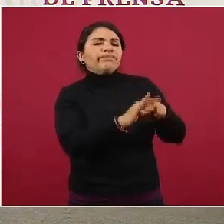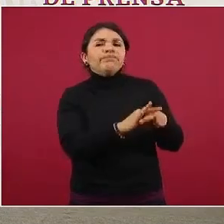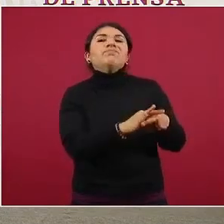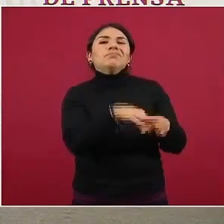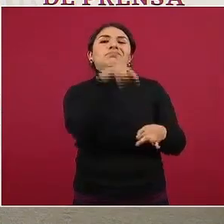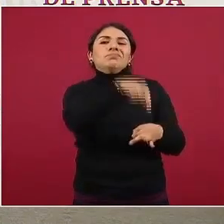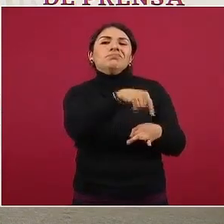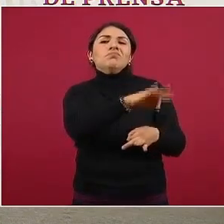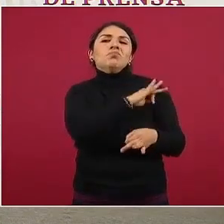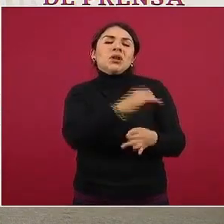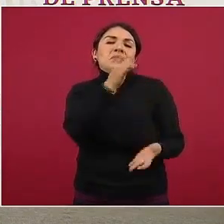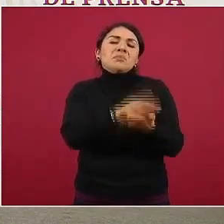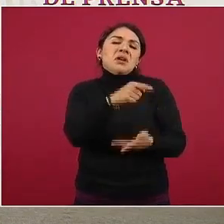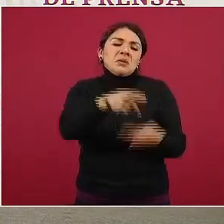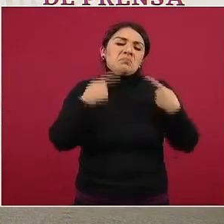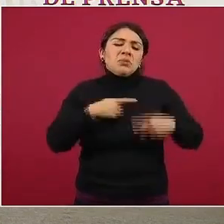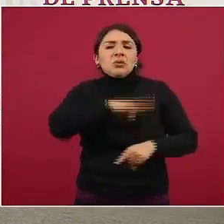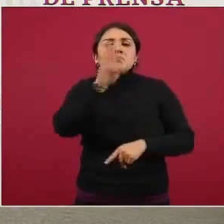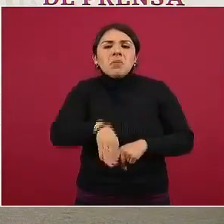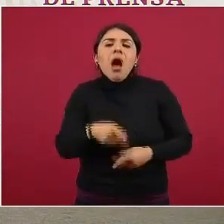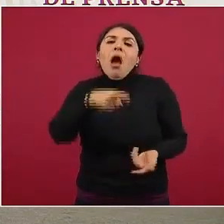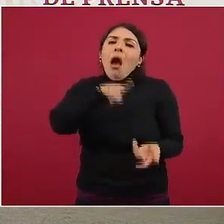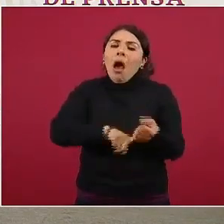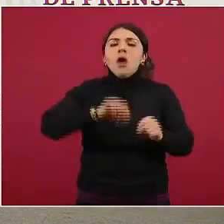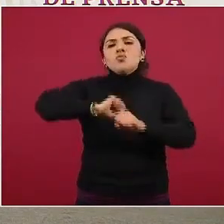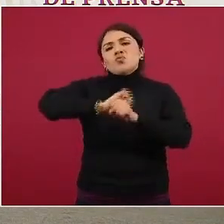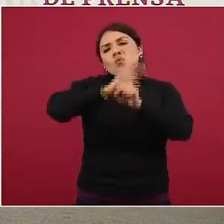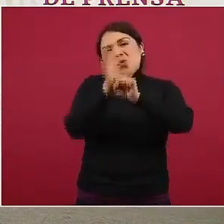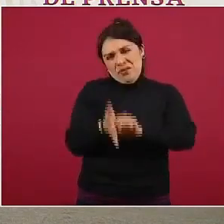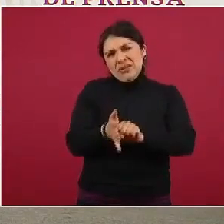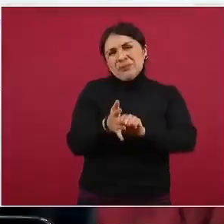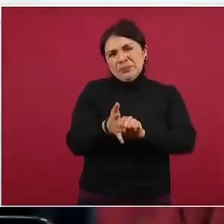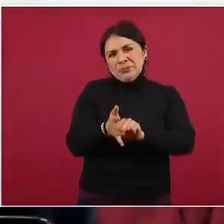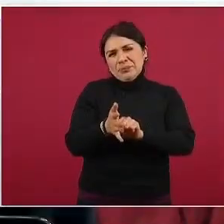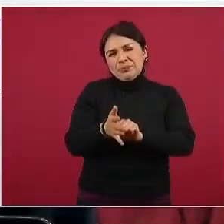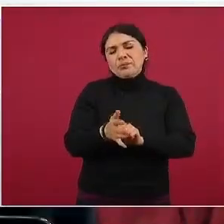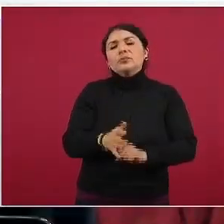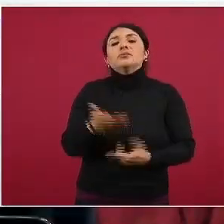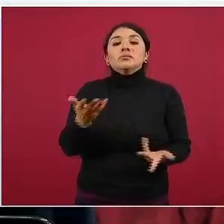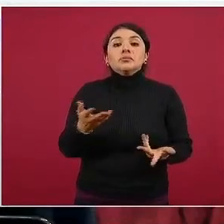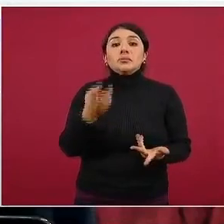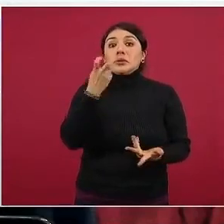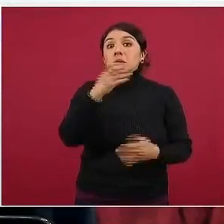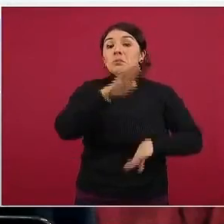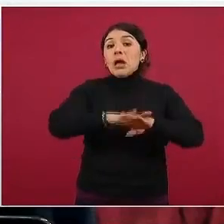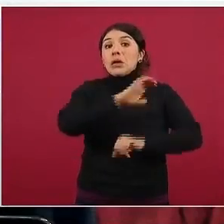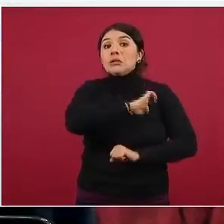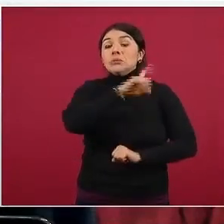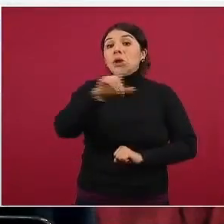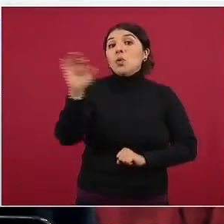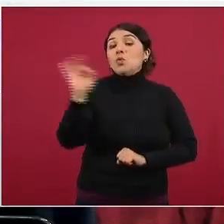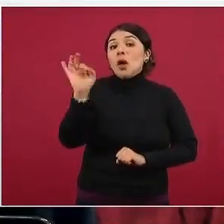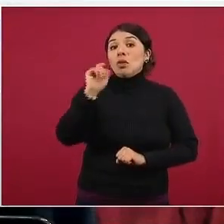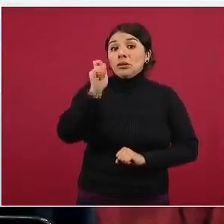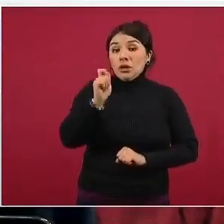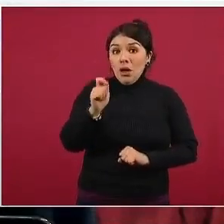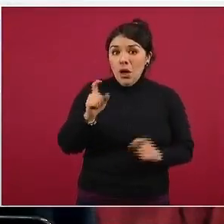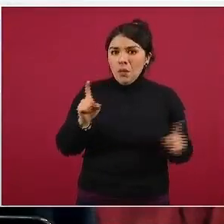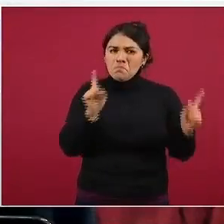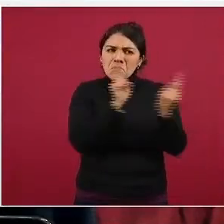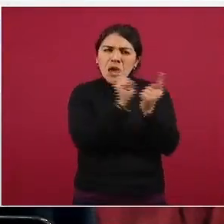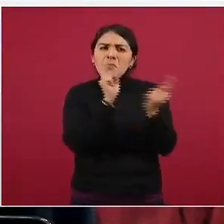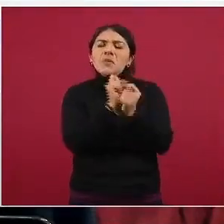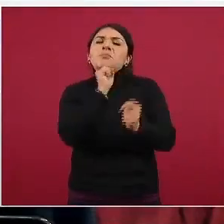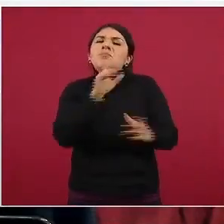un contacto claro con confirmación del virus SARS-CoV-2, especialmente cuando estos contactos son del